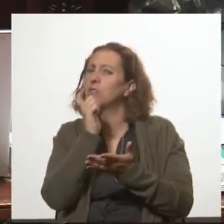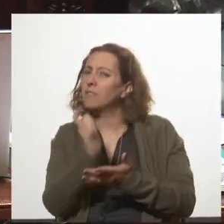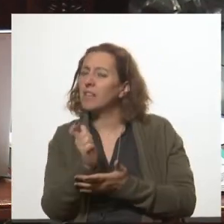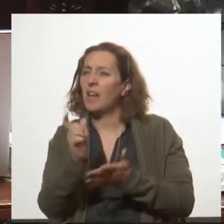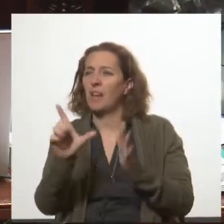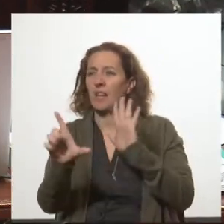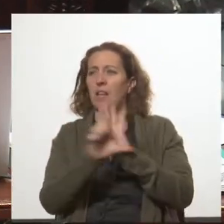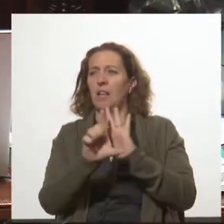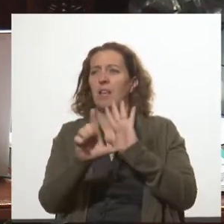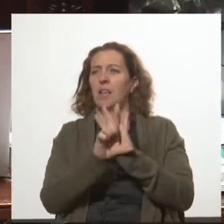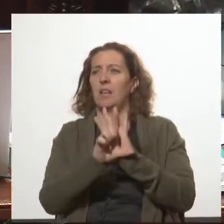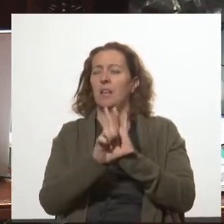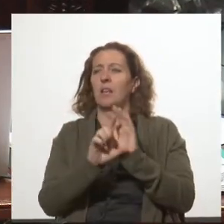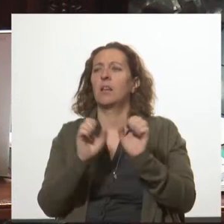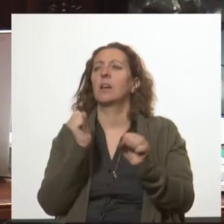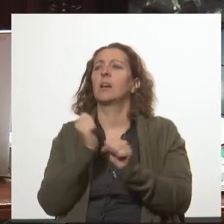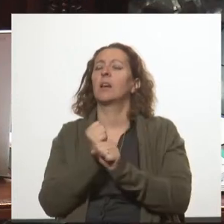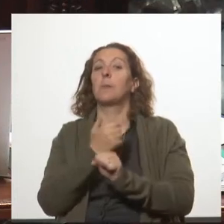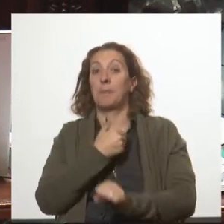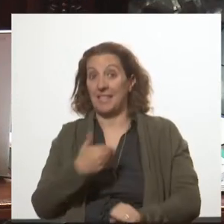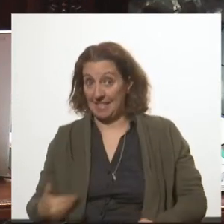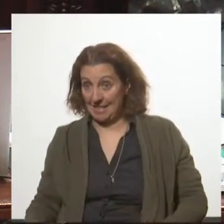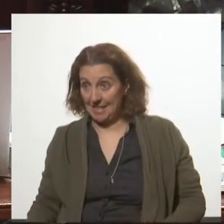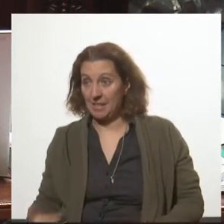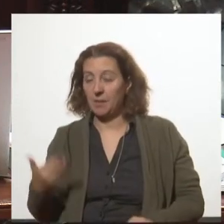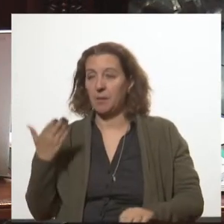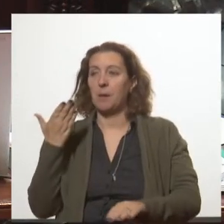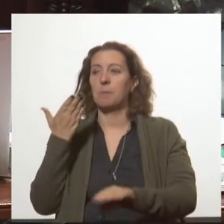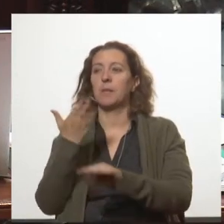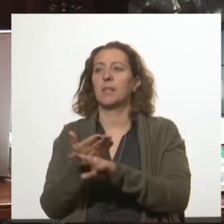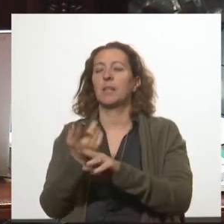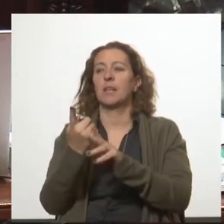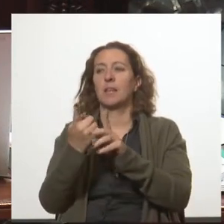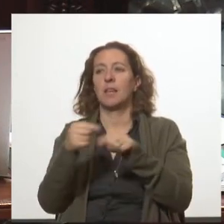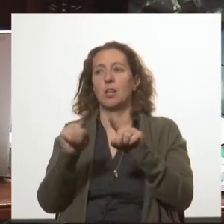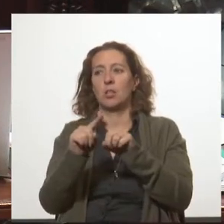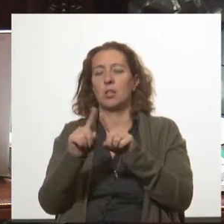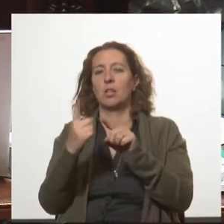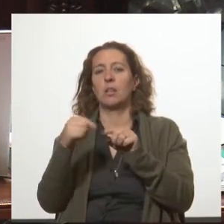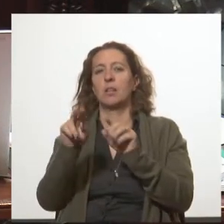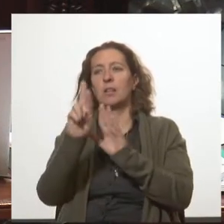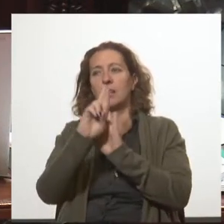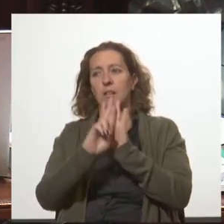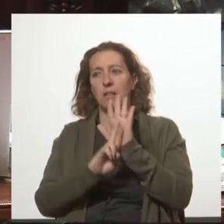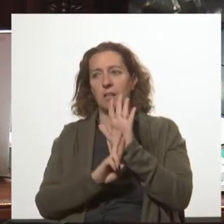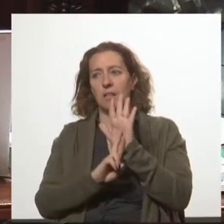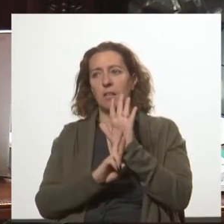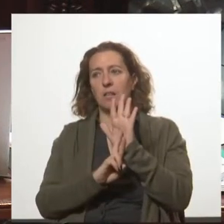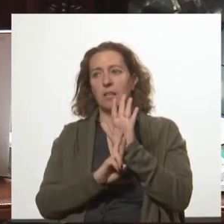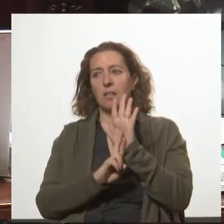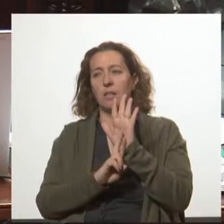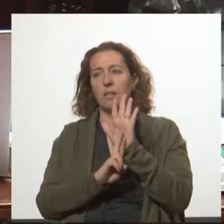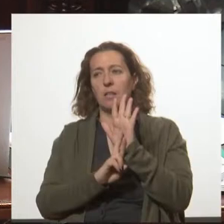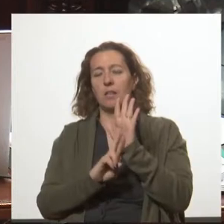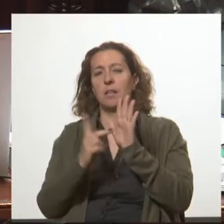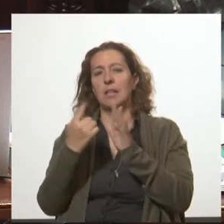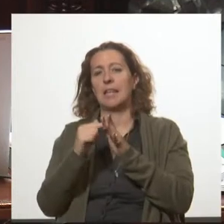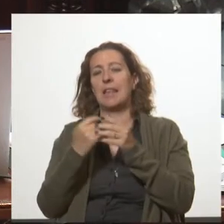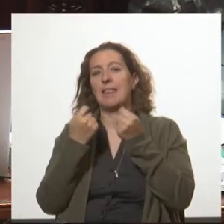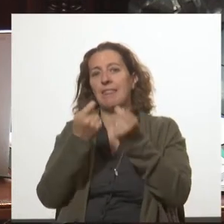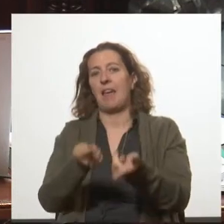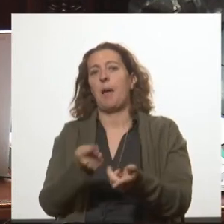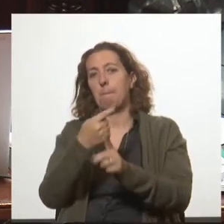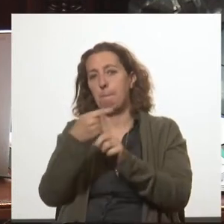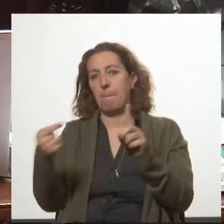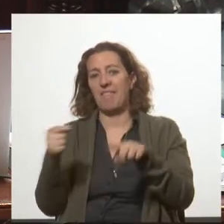el obrar presidente le voy a pedir que redondee porque usted sabe que el reglamento homero dedica media